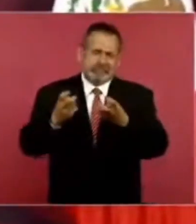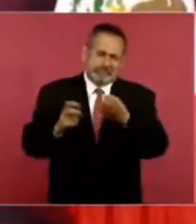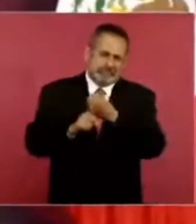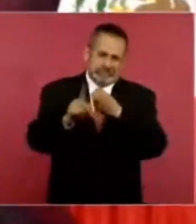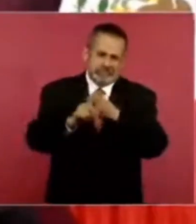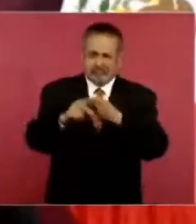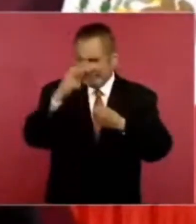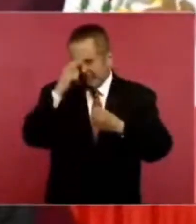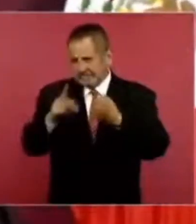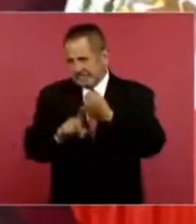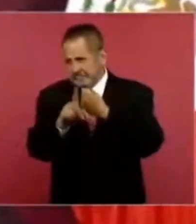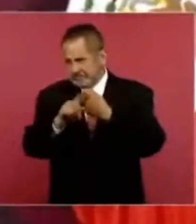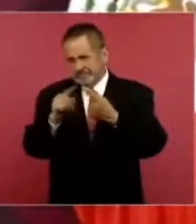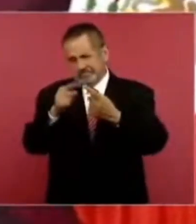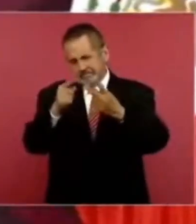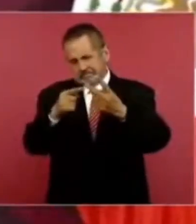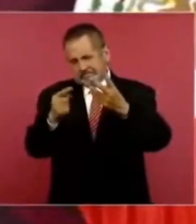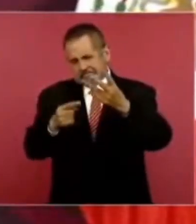muchas